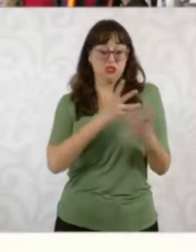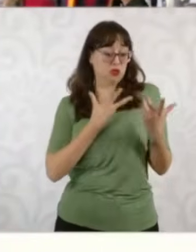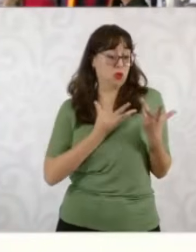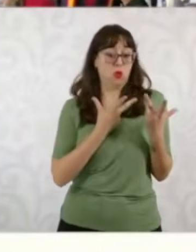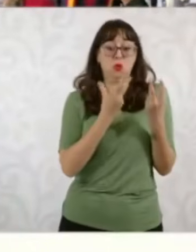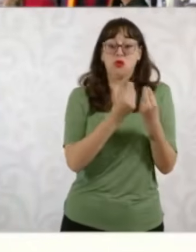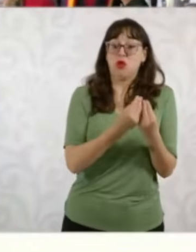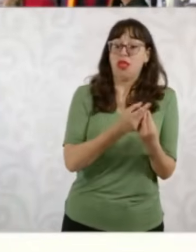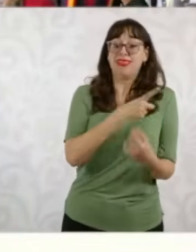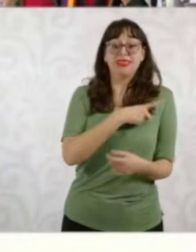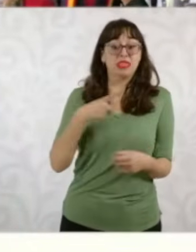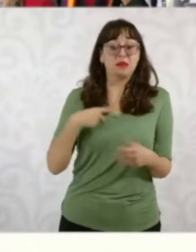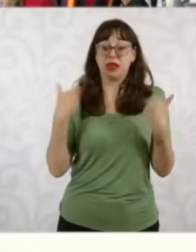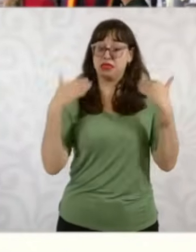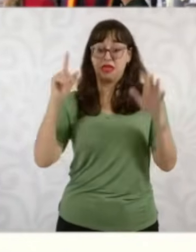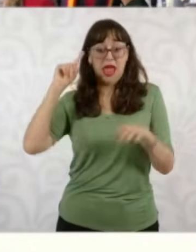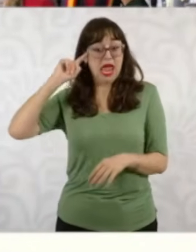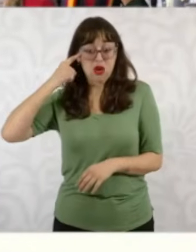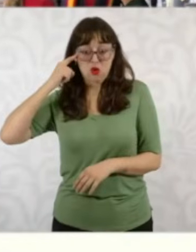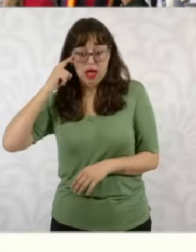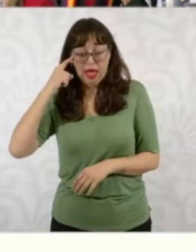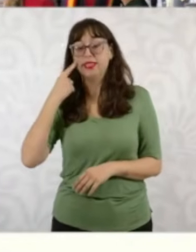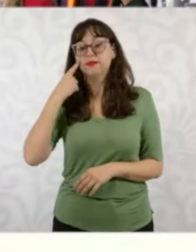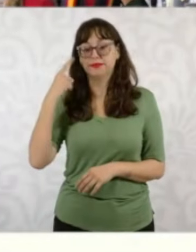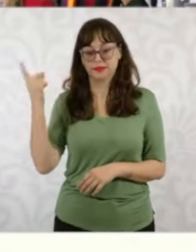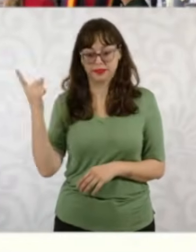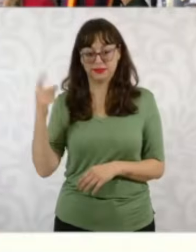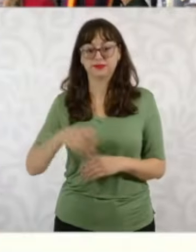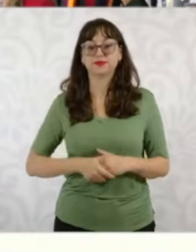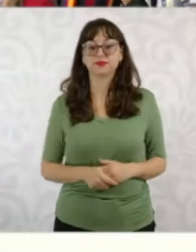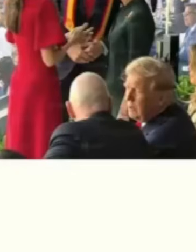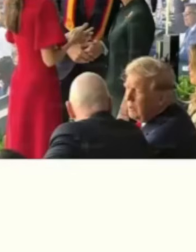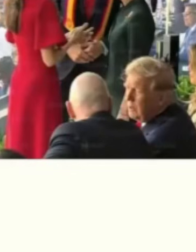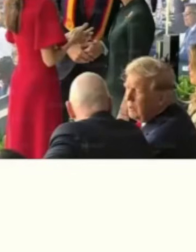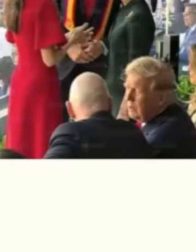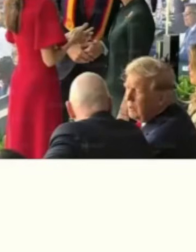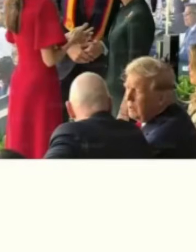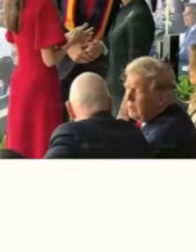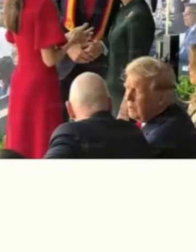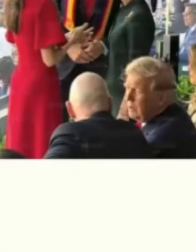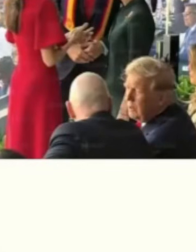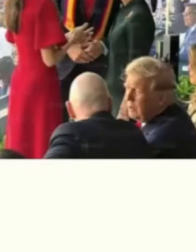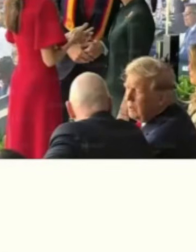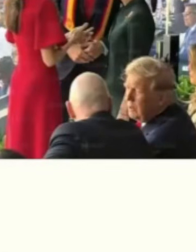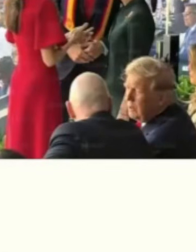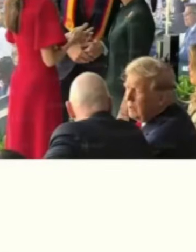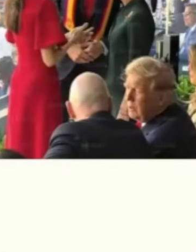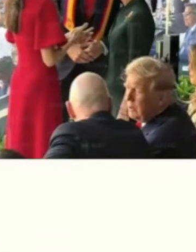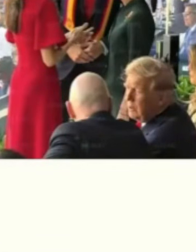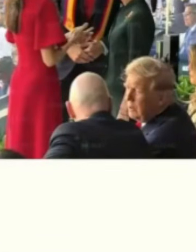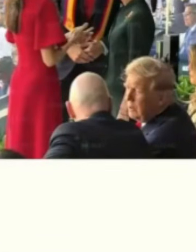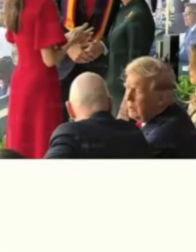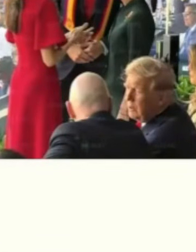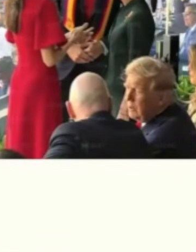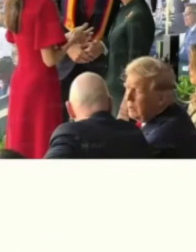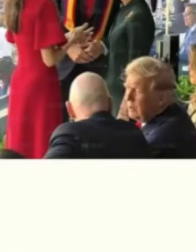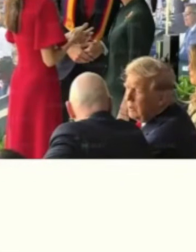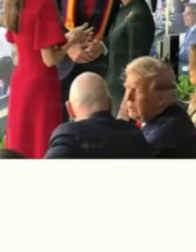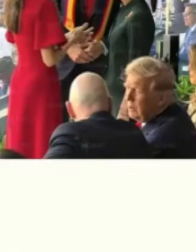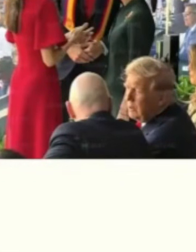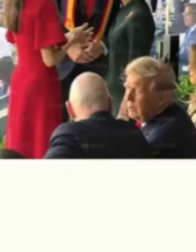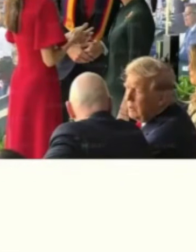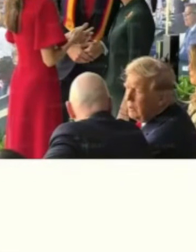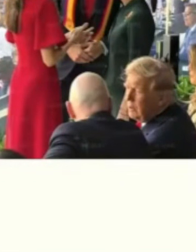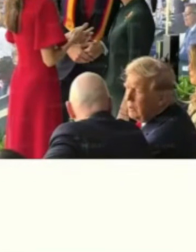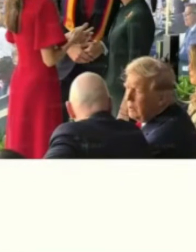indignada, y por el otro lado, la narrativa de ignorada, porque ni ellos se ponen de acuerdo. O estaba muy feliz en el palco